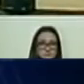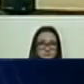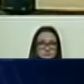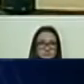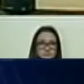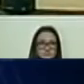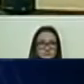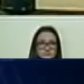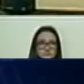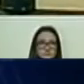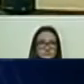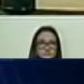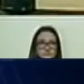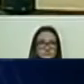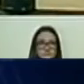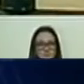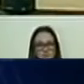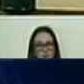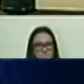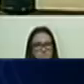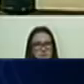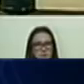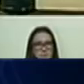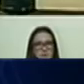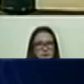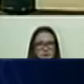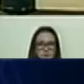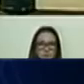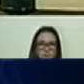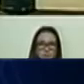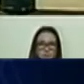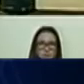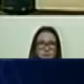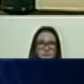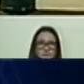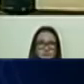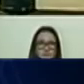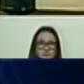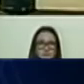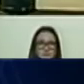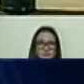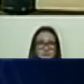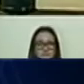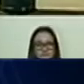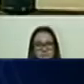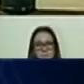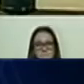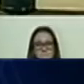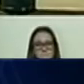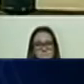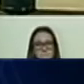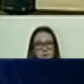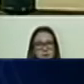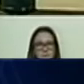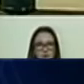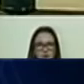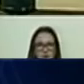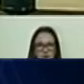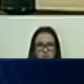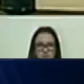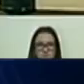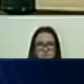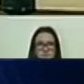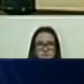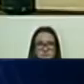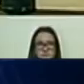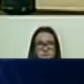Hizo lo mismo, ¿vale? Vendió el apartamento en Caricuao y se fue a Panamá y se encontró